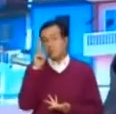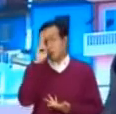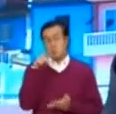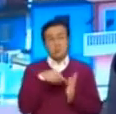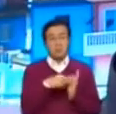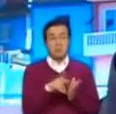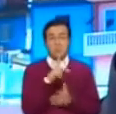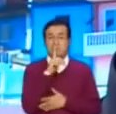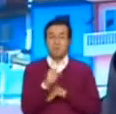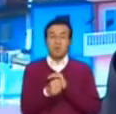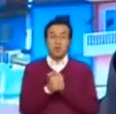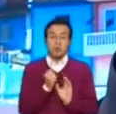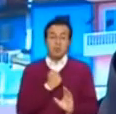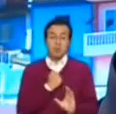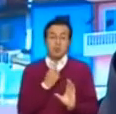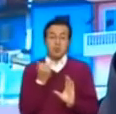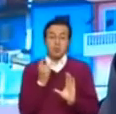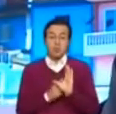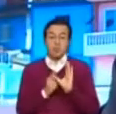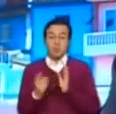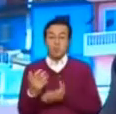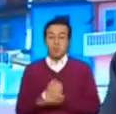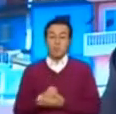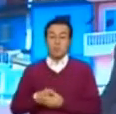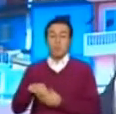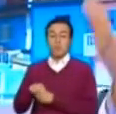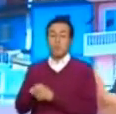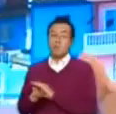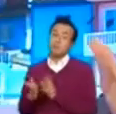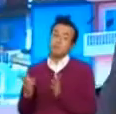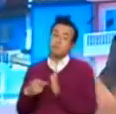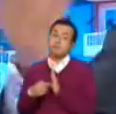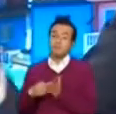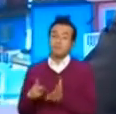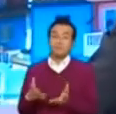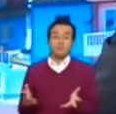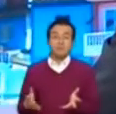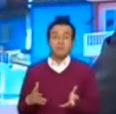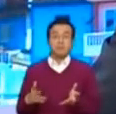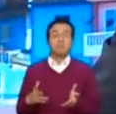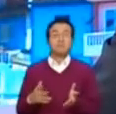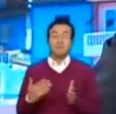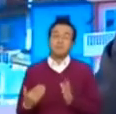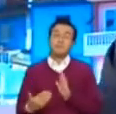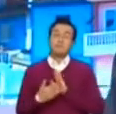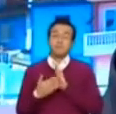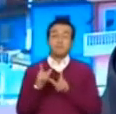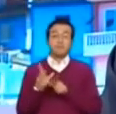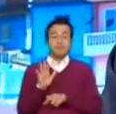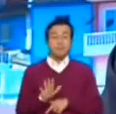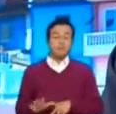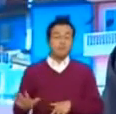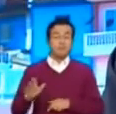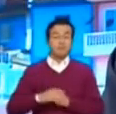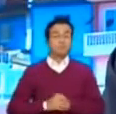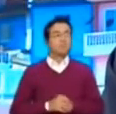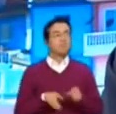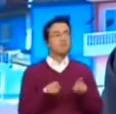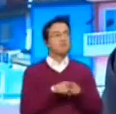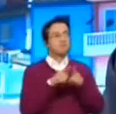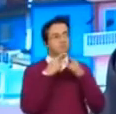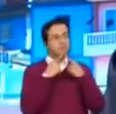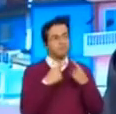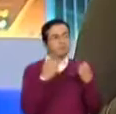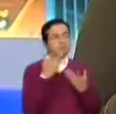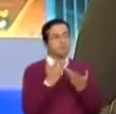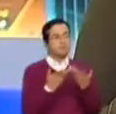evitar o de ocultar los activos, de ocultar el patrimonio, de ocultar los impuestos y finalmente de perjudicar a los ciudadanos en los países de origen. También decía que